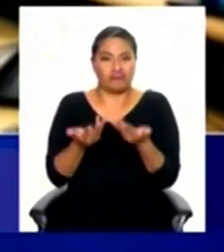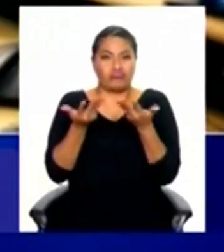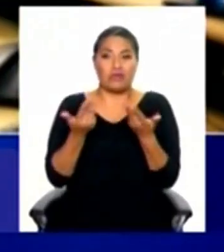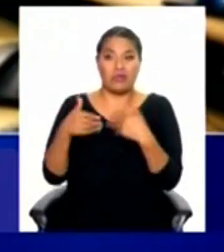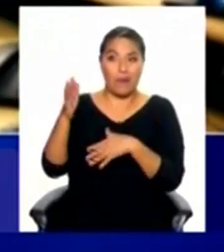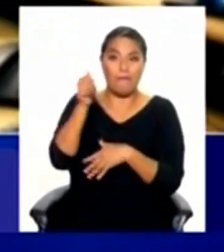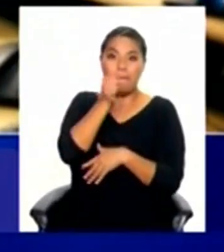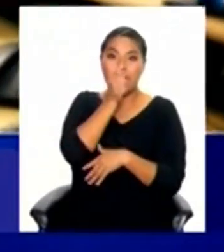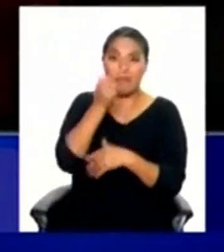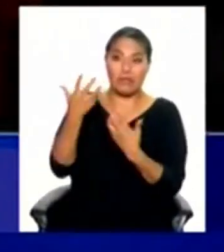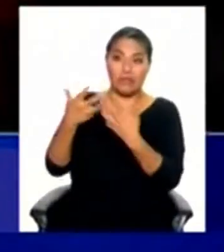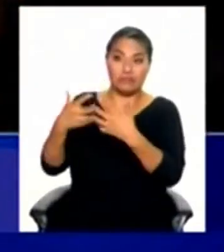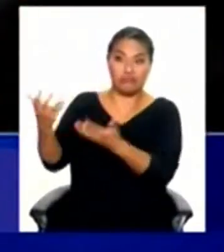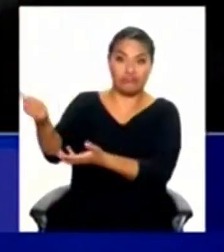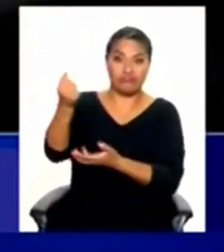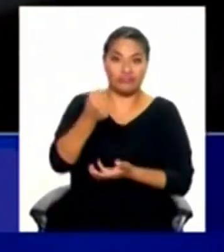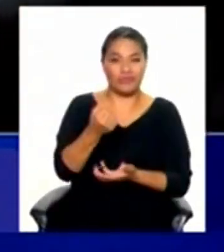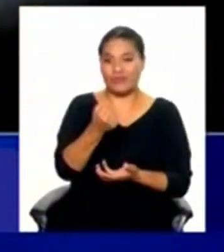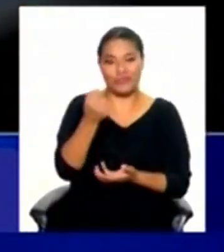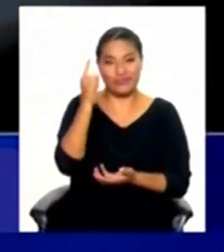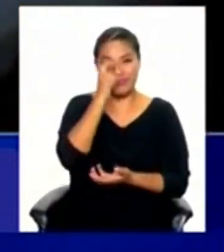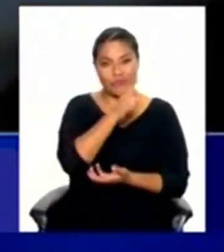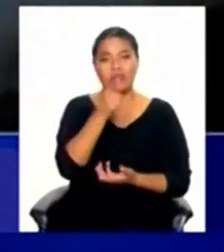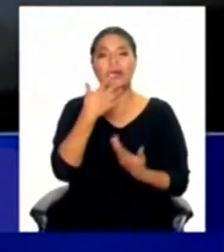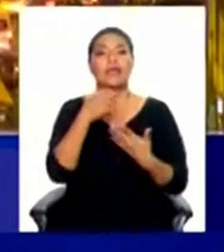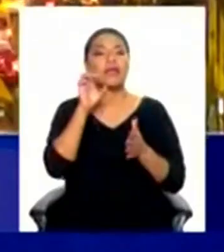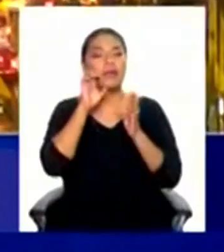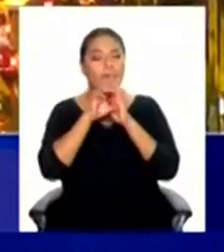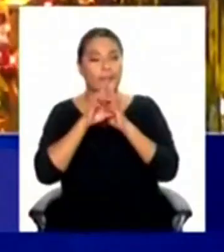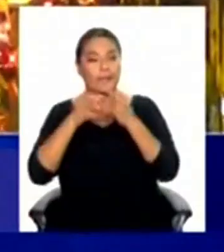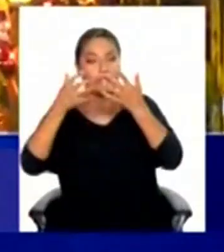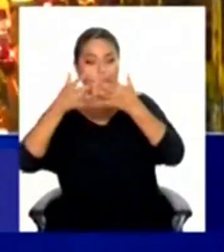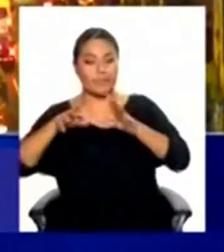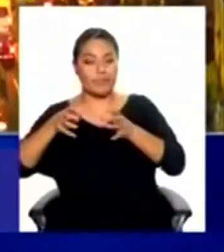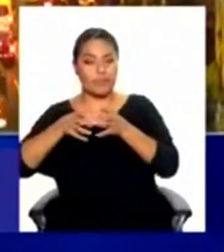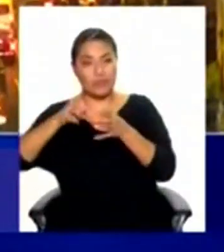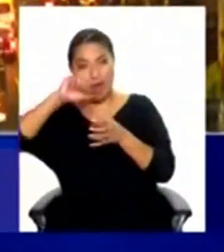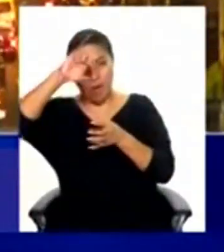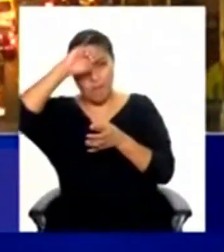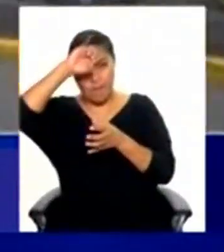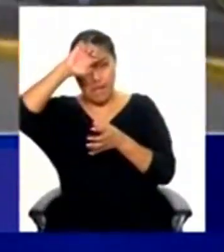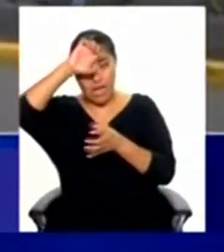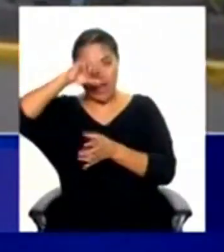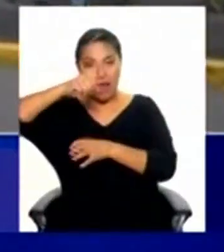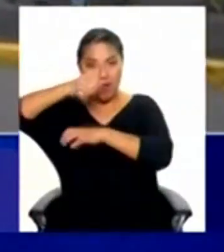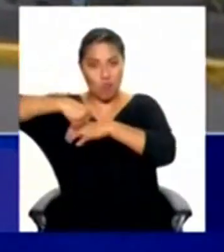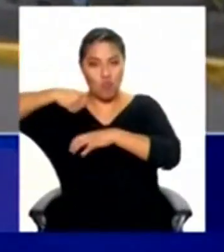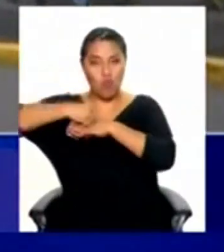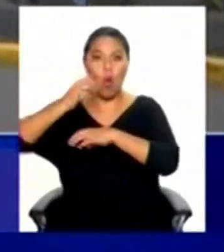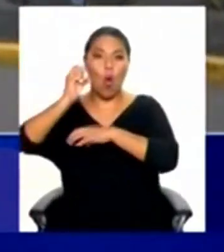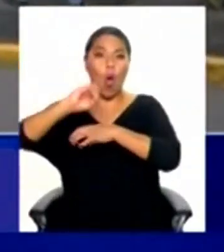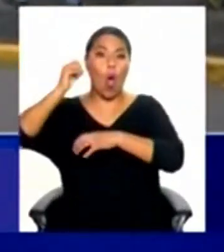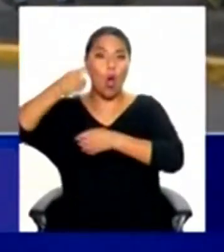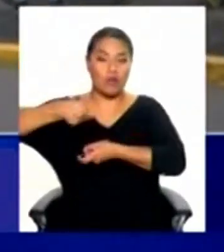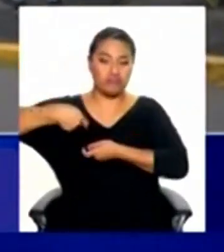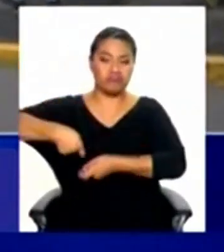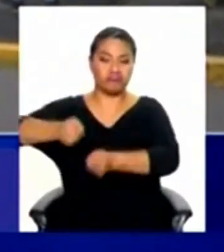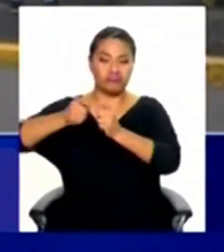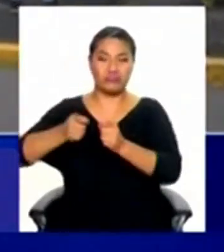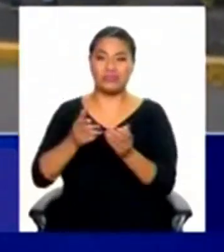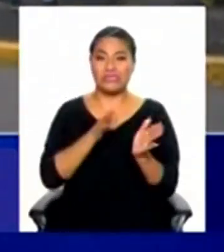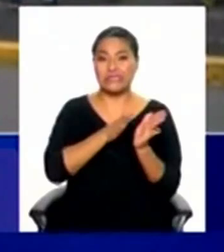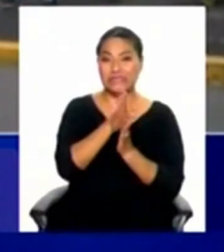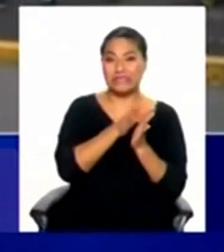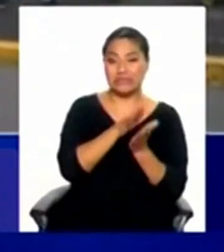inversión privada por por ejemplo en minería existe pues una dimensión que corresponde a los trámites que